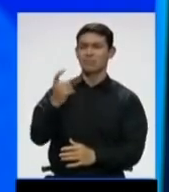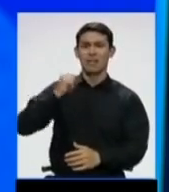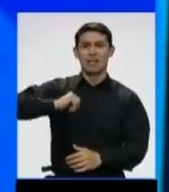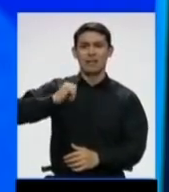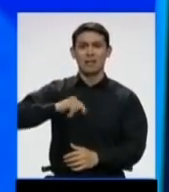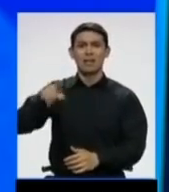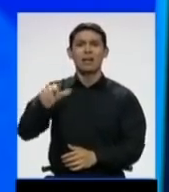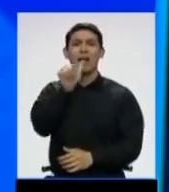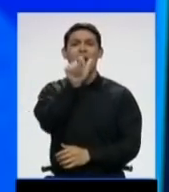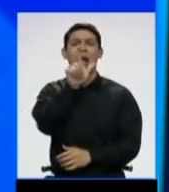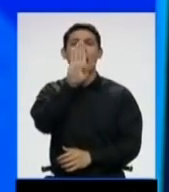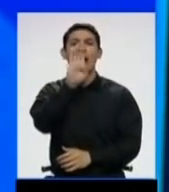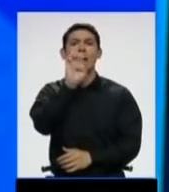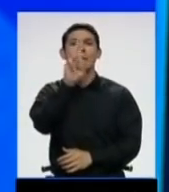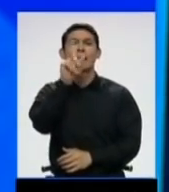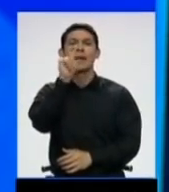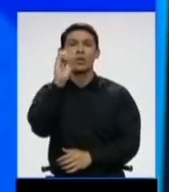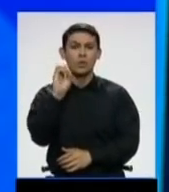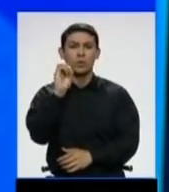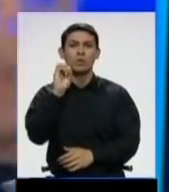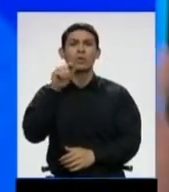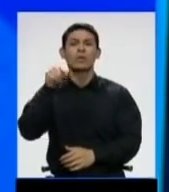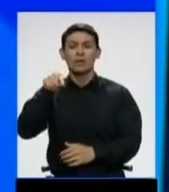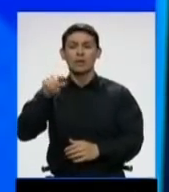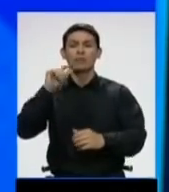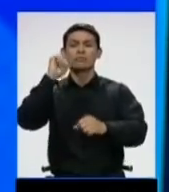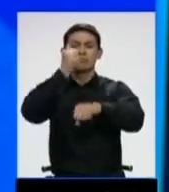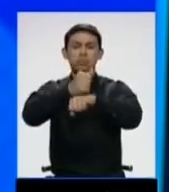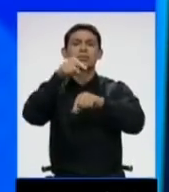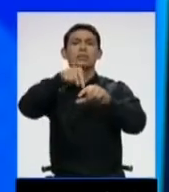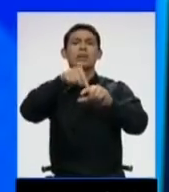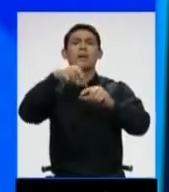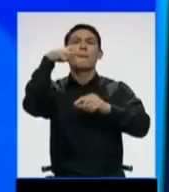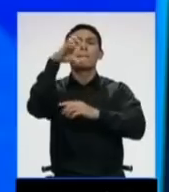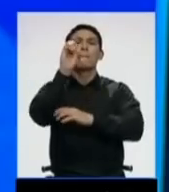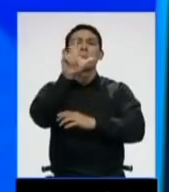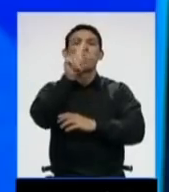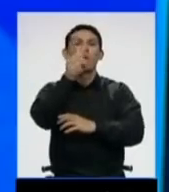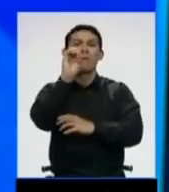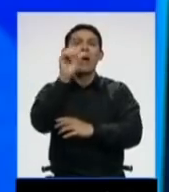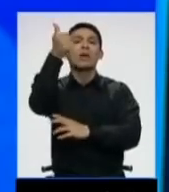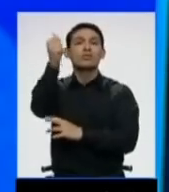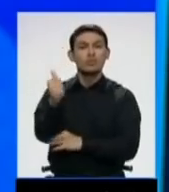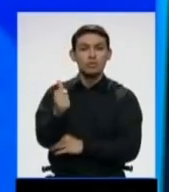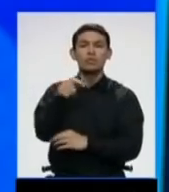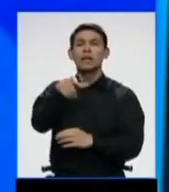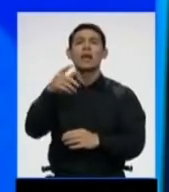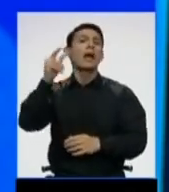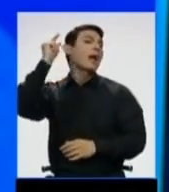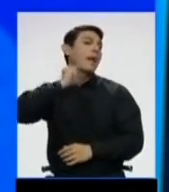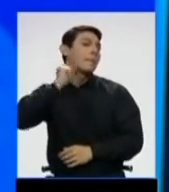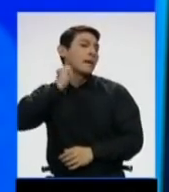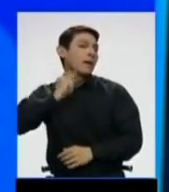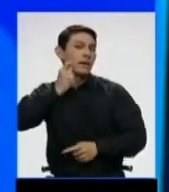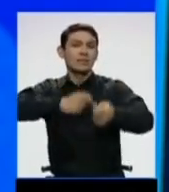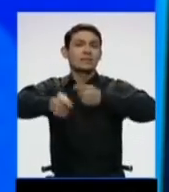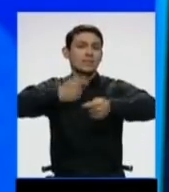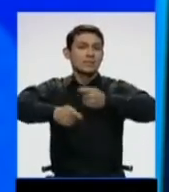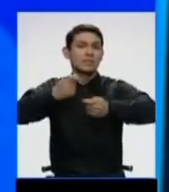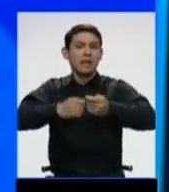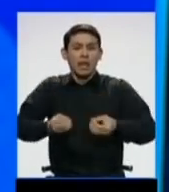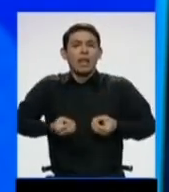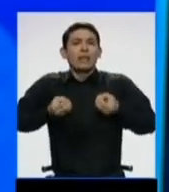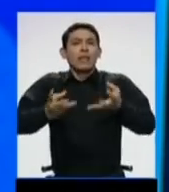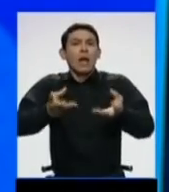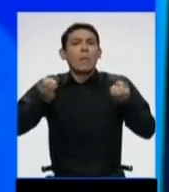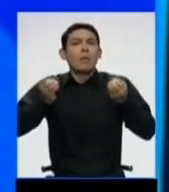Alberto Andrade cuando creó Polvos Azules, Las Malvinas, o cuando se organizó Gamarra con las galerías para darle